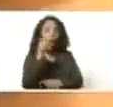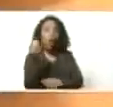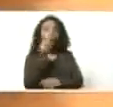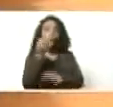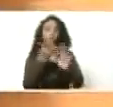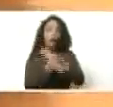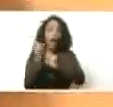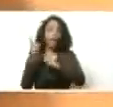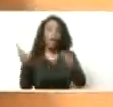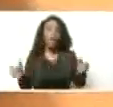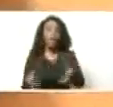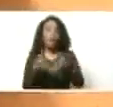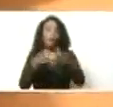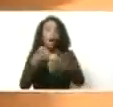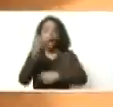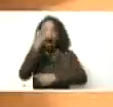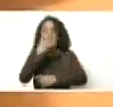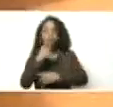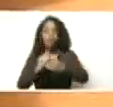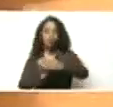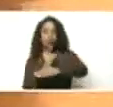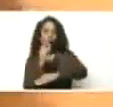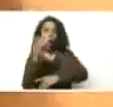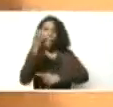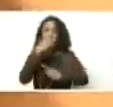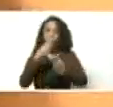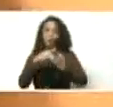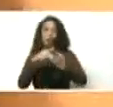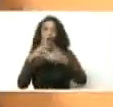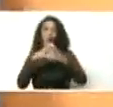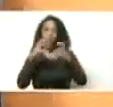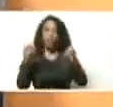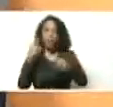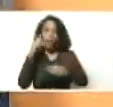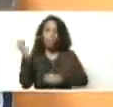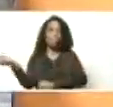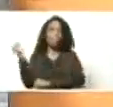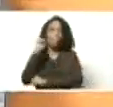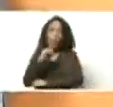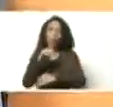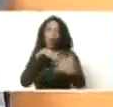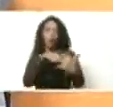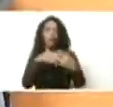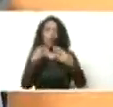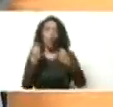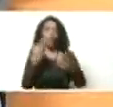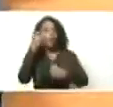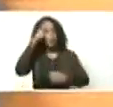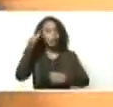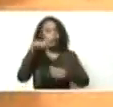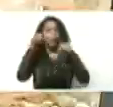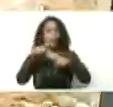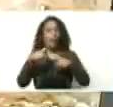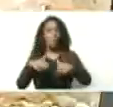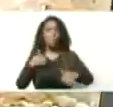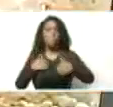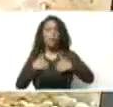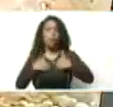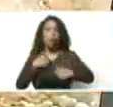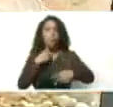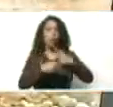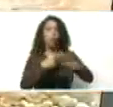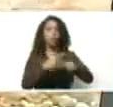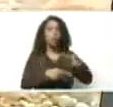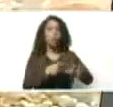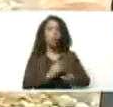estos son plantas frutales para como el mango como el aguacate para seguir venciendo la guerra económica luego toda la ciudad el miércoles productivo